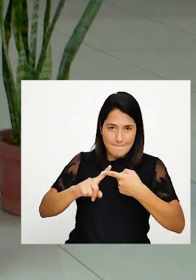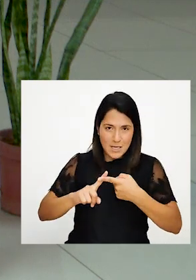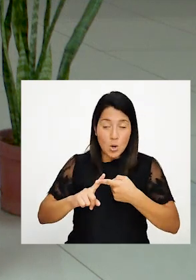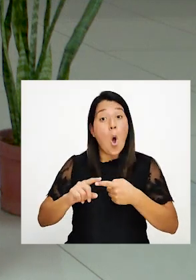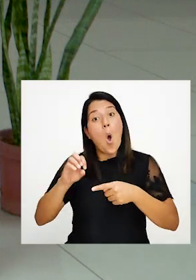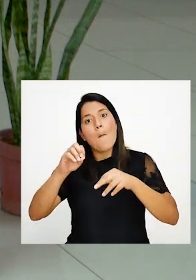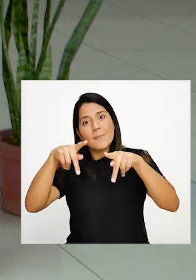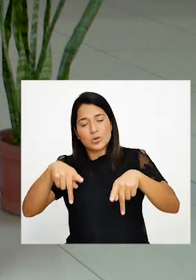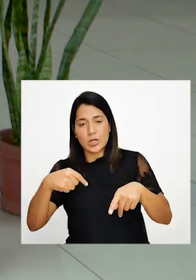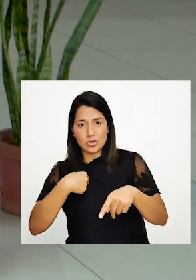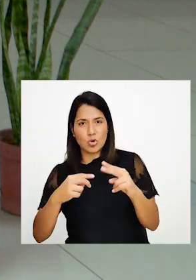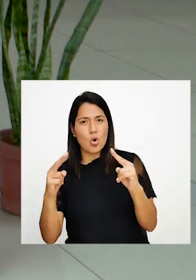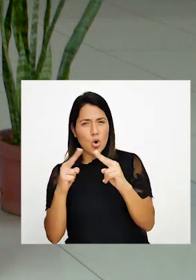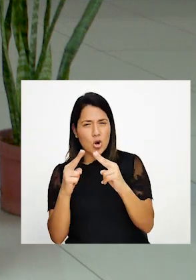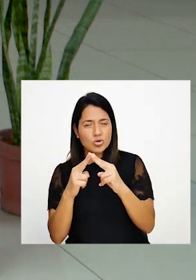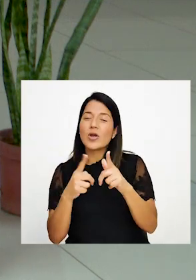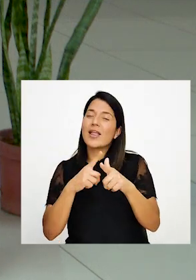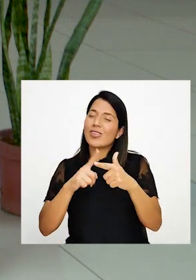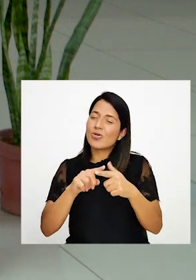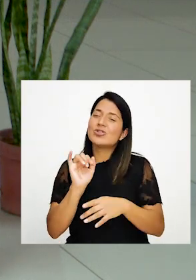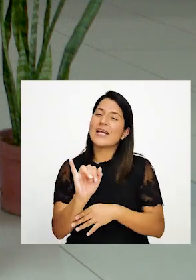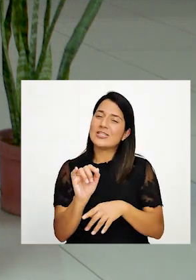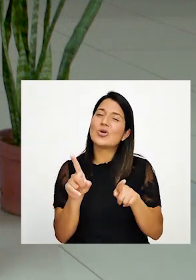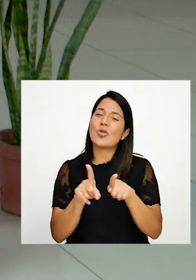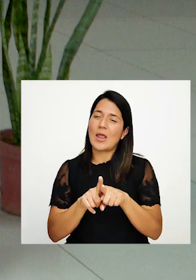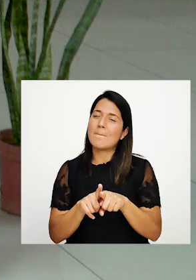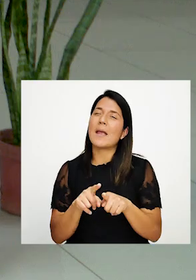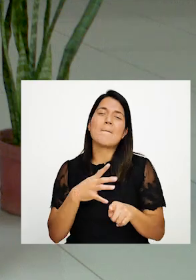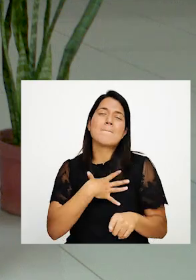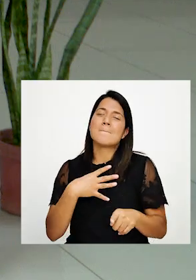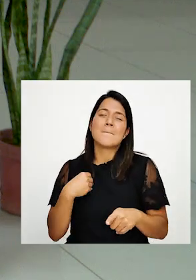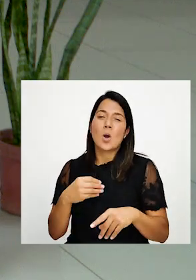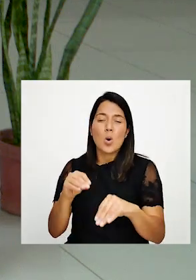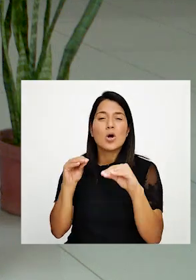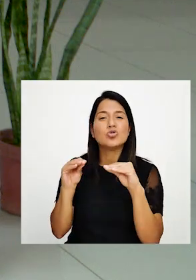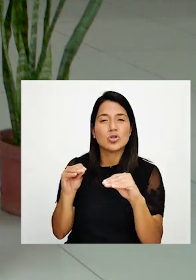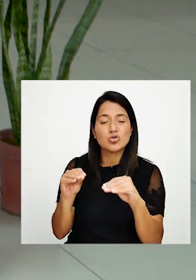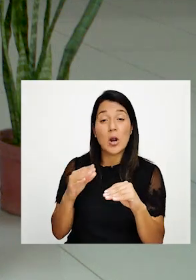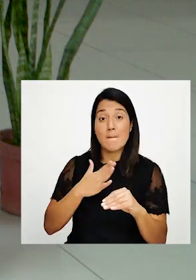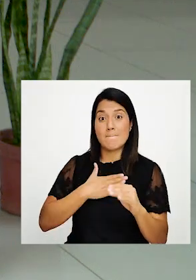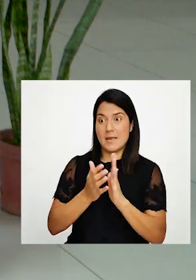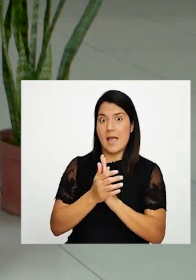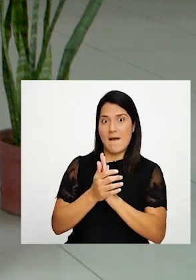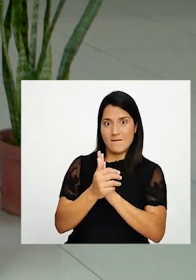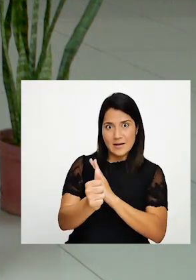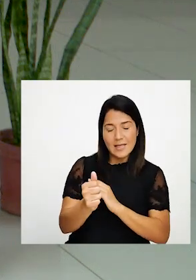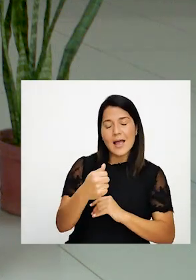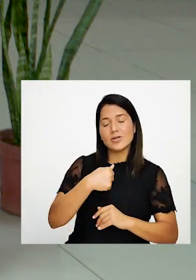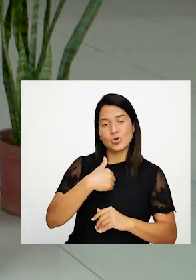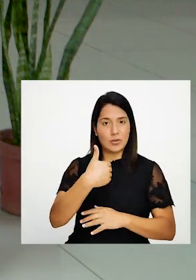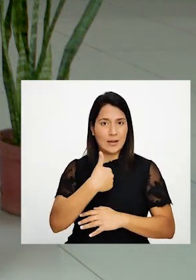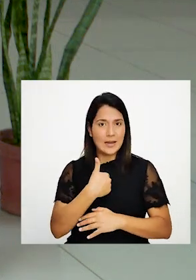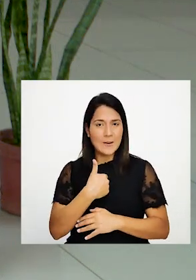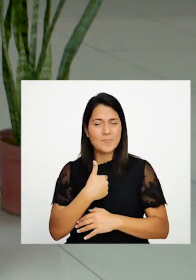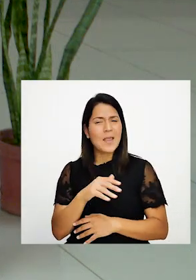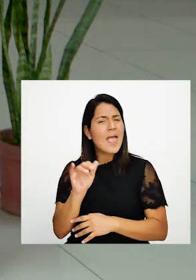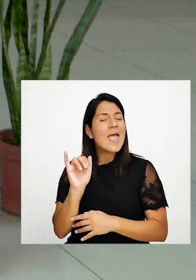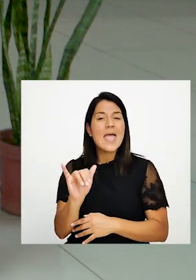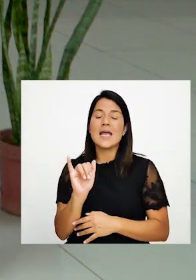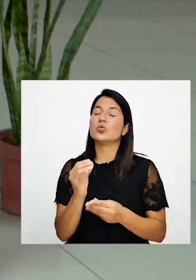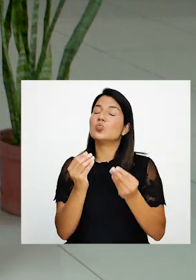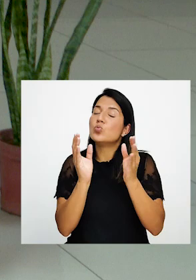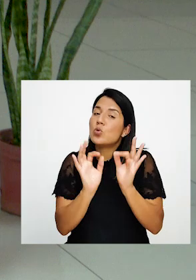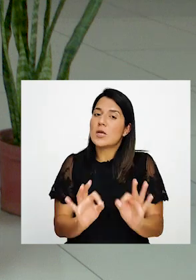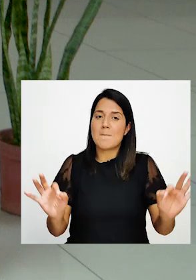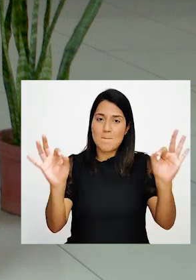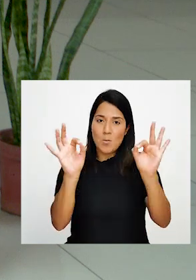conocidos, ¿verdad? Entonces eso, ese aprecio también por enseñar la habilidad que se tenía en ese momento, eso es